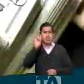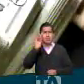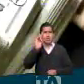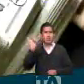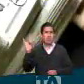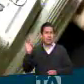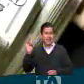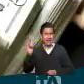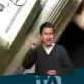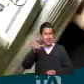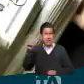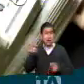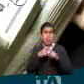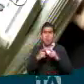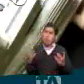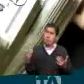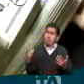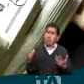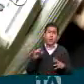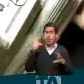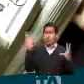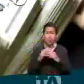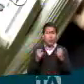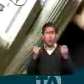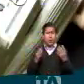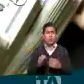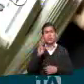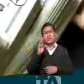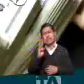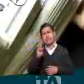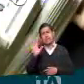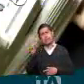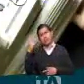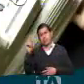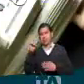325,787 empleados públicos, cuyo monto total suma algo más de